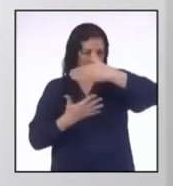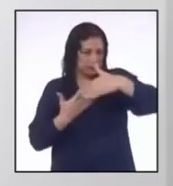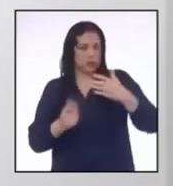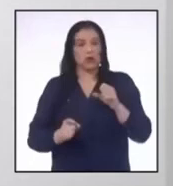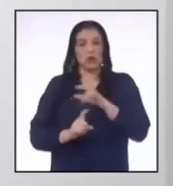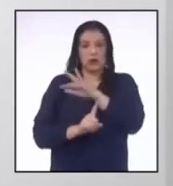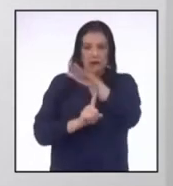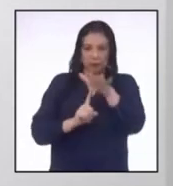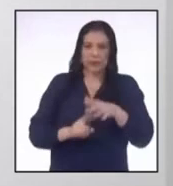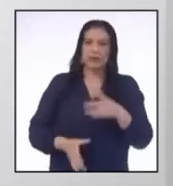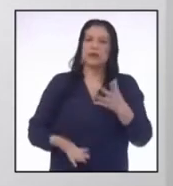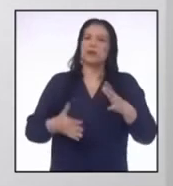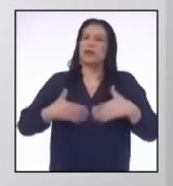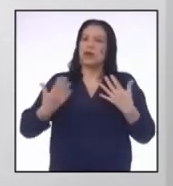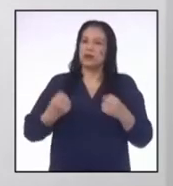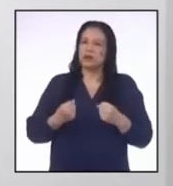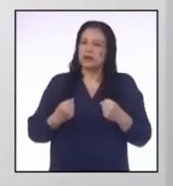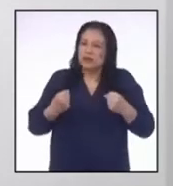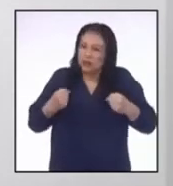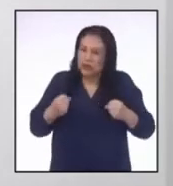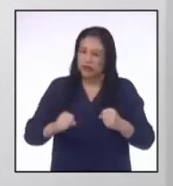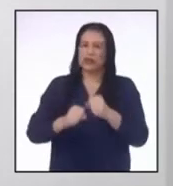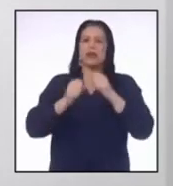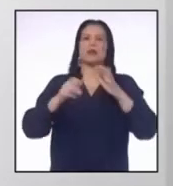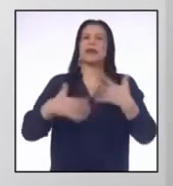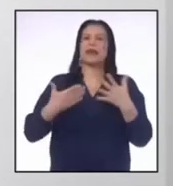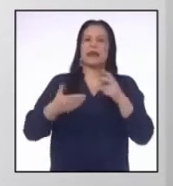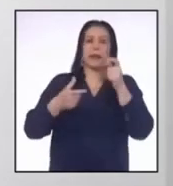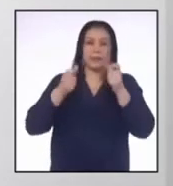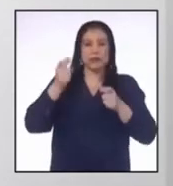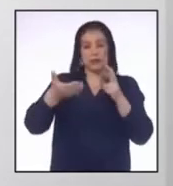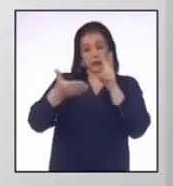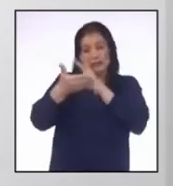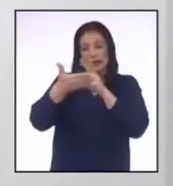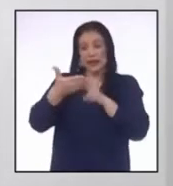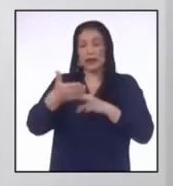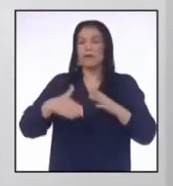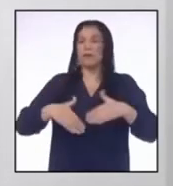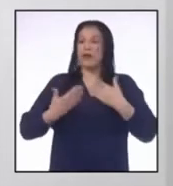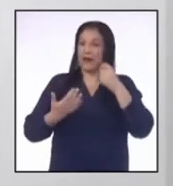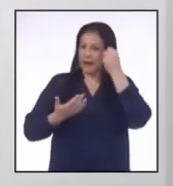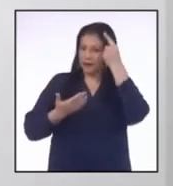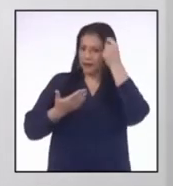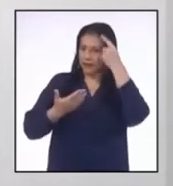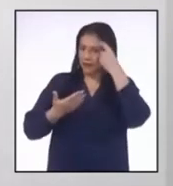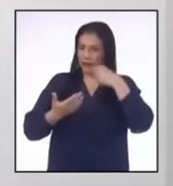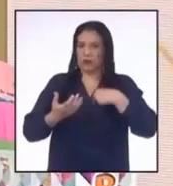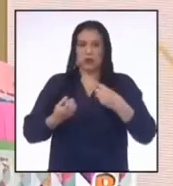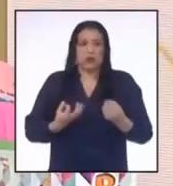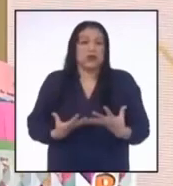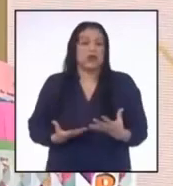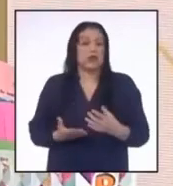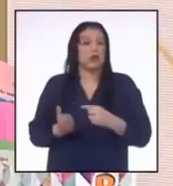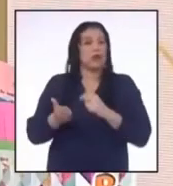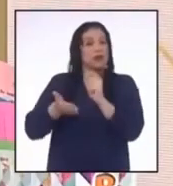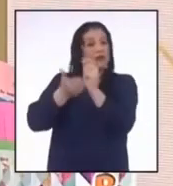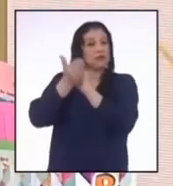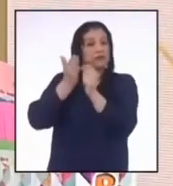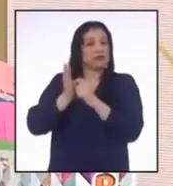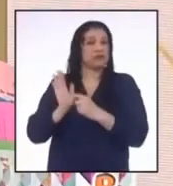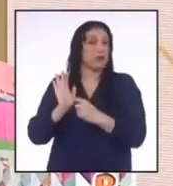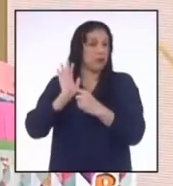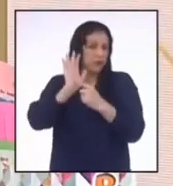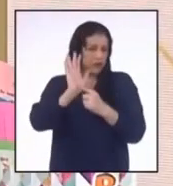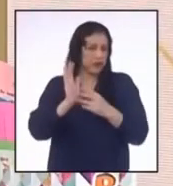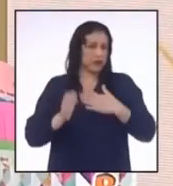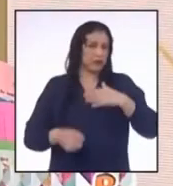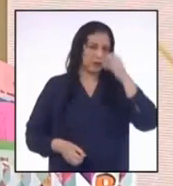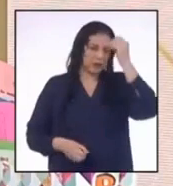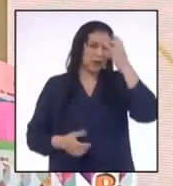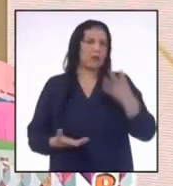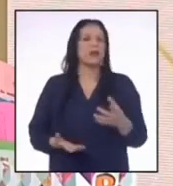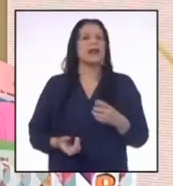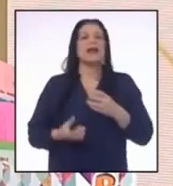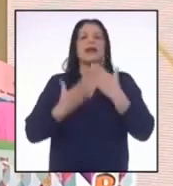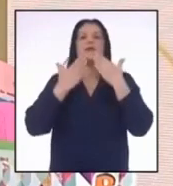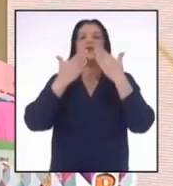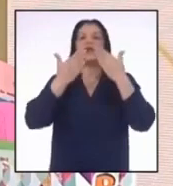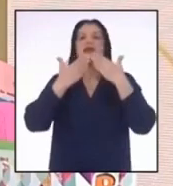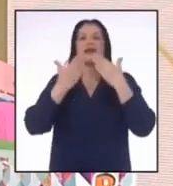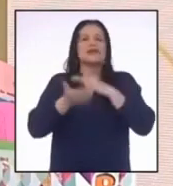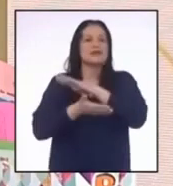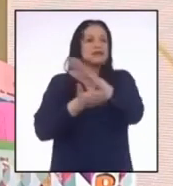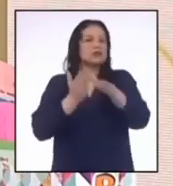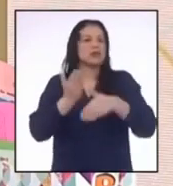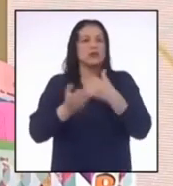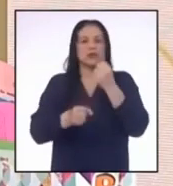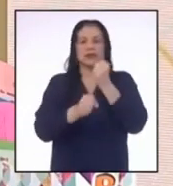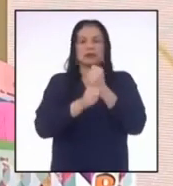esmerarnos por dejarnos entender si estamos ante la situación que expones. Muchísimas gracias, profesora. Todo lo que hemos